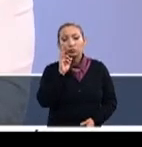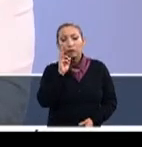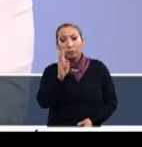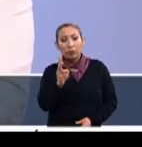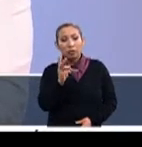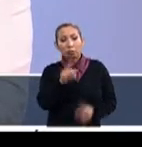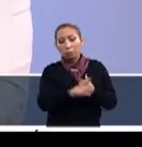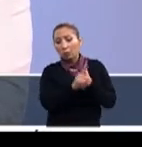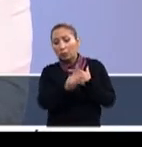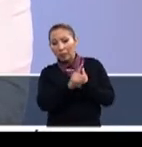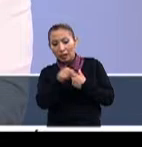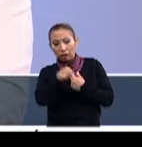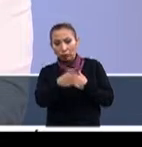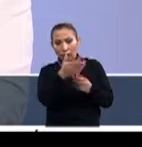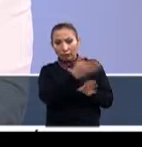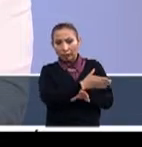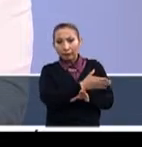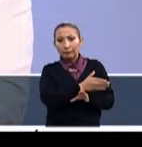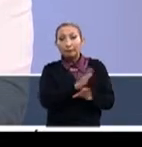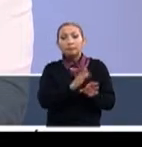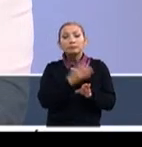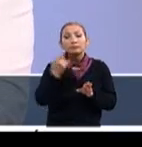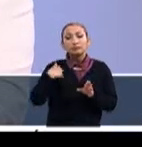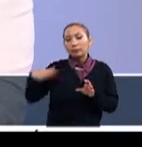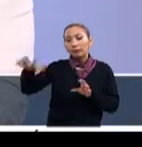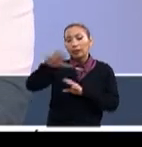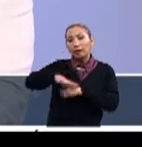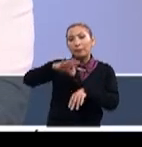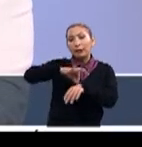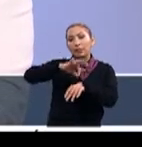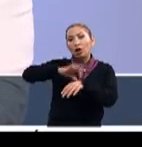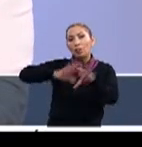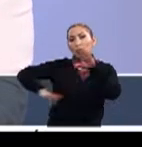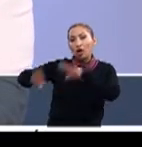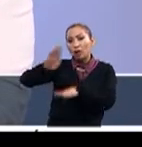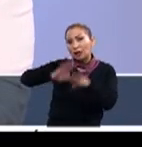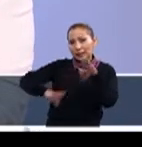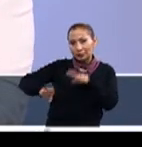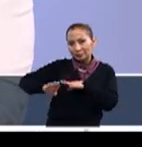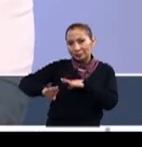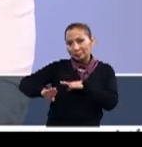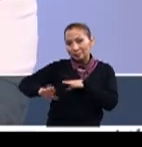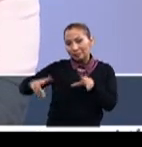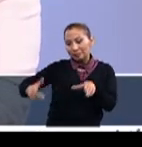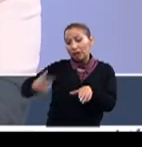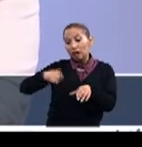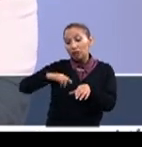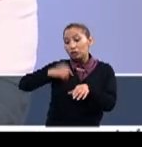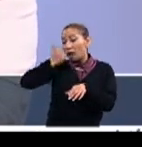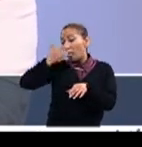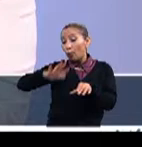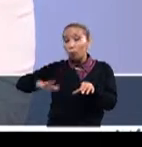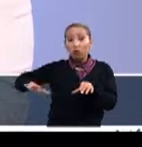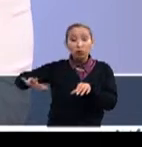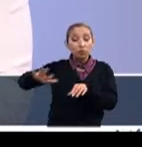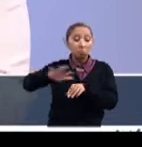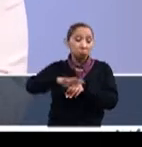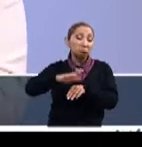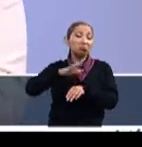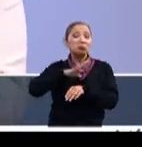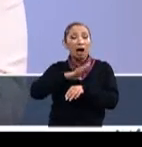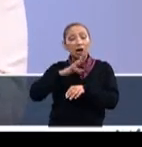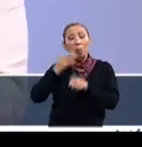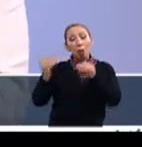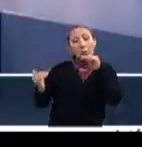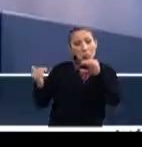tanto ese problema al que tú te refieres porque somos del área médico-biológicas. Entonces, nuestra matrícula sí está un